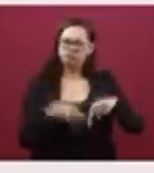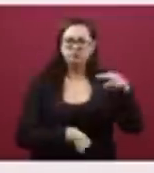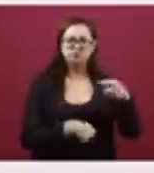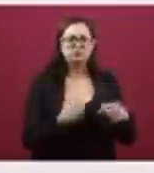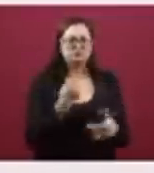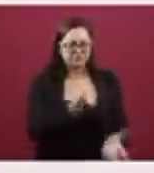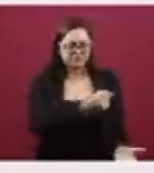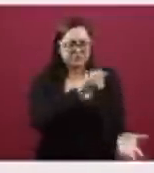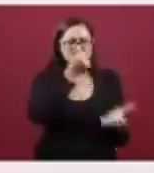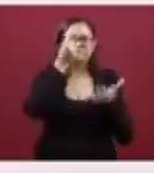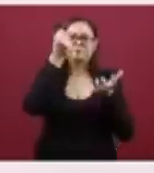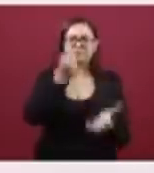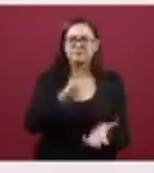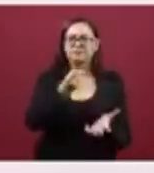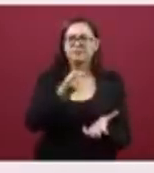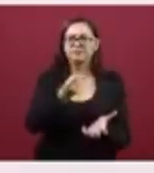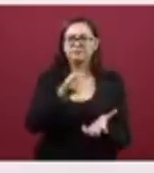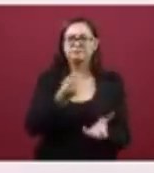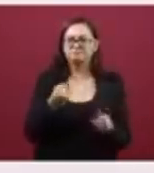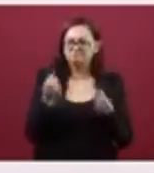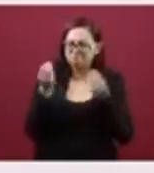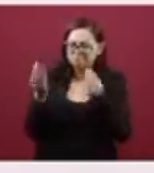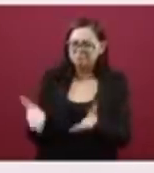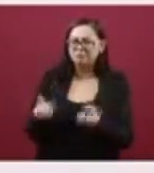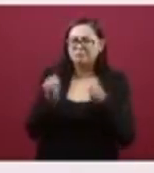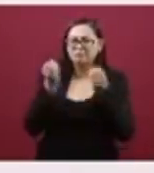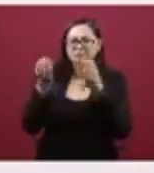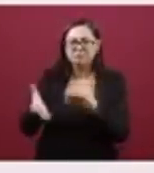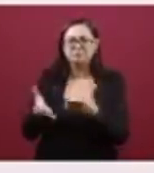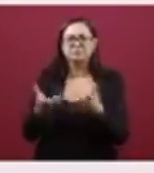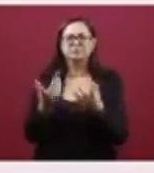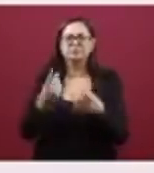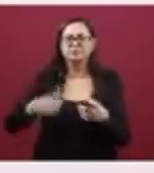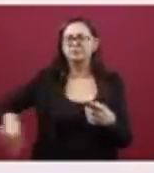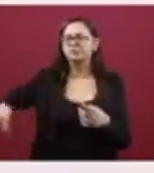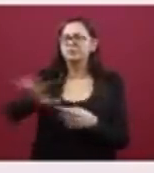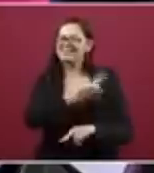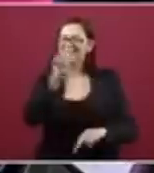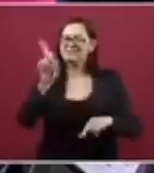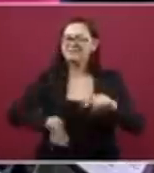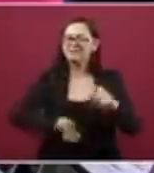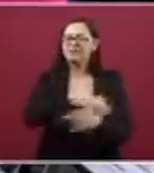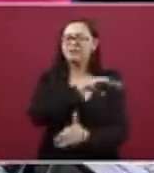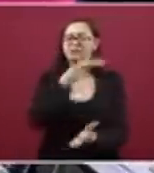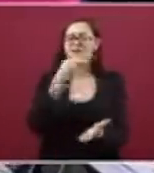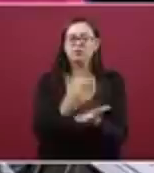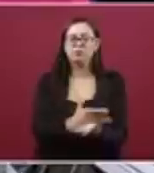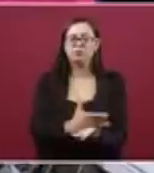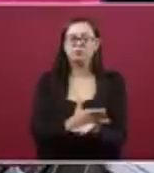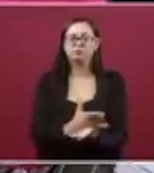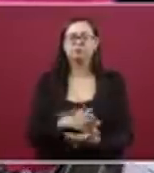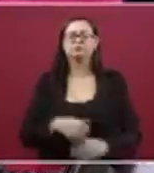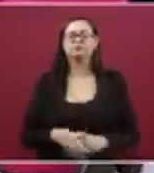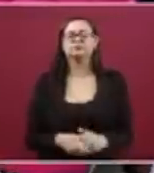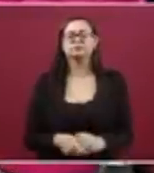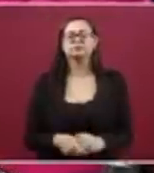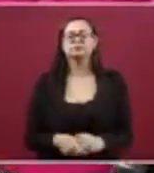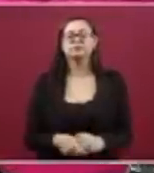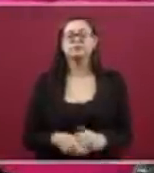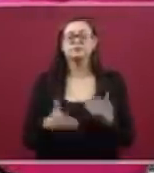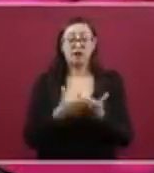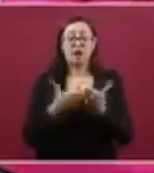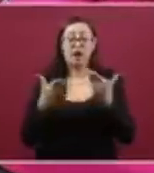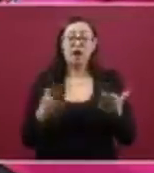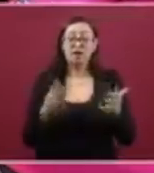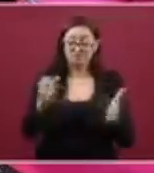destinados al desarrollo y al bienestar del pueblo. El presupuesto